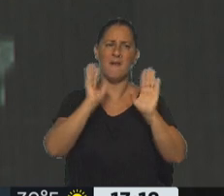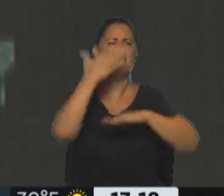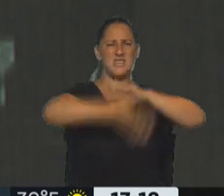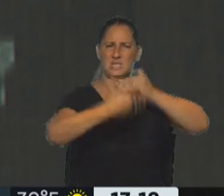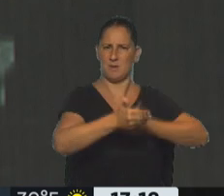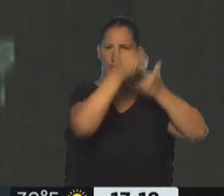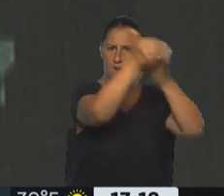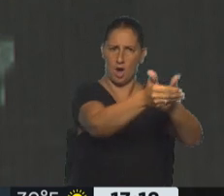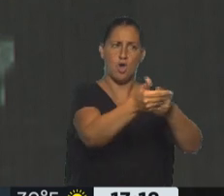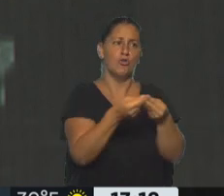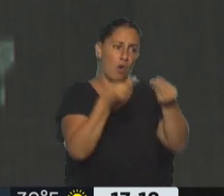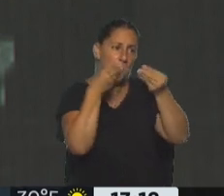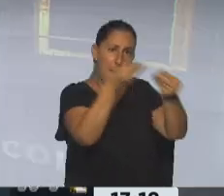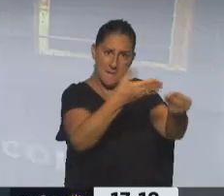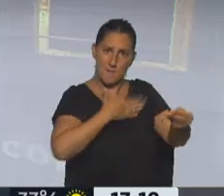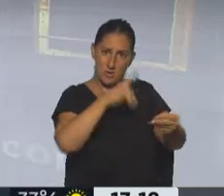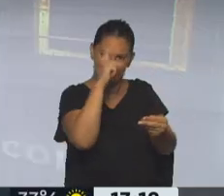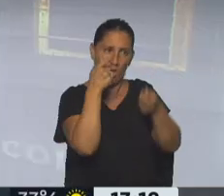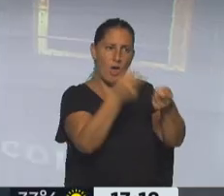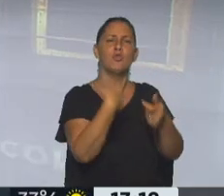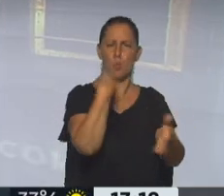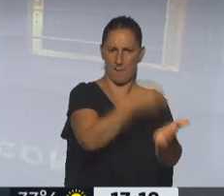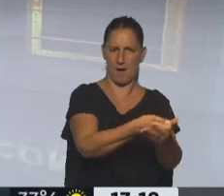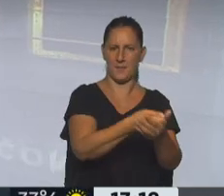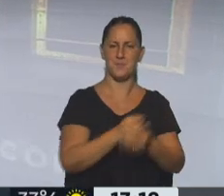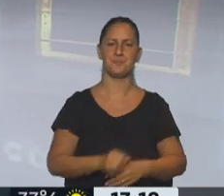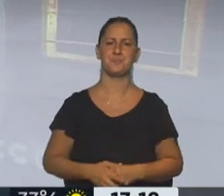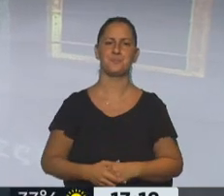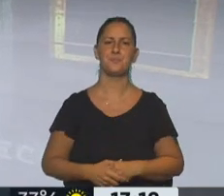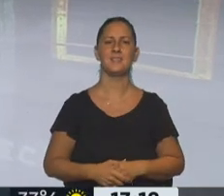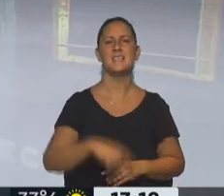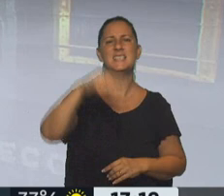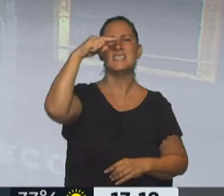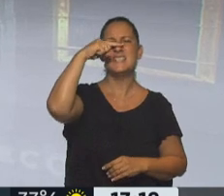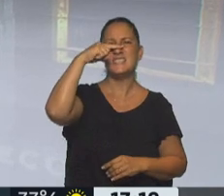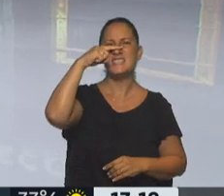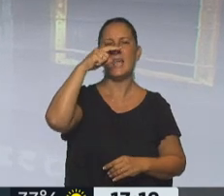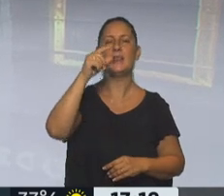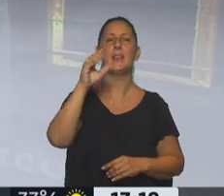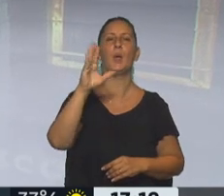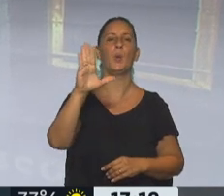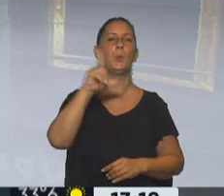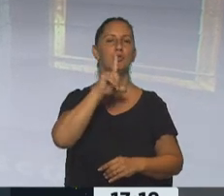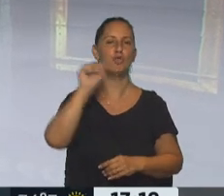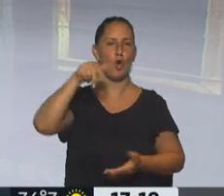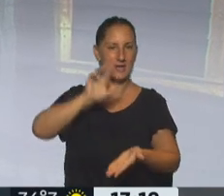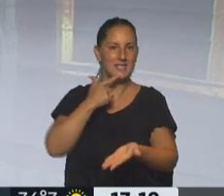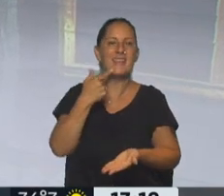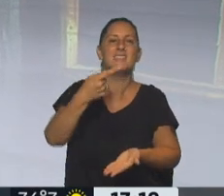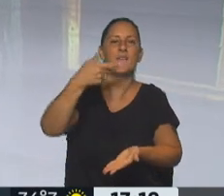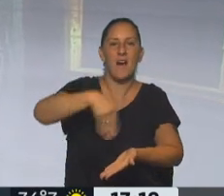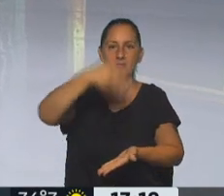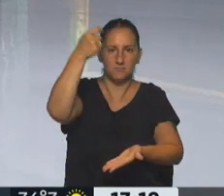papeles del estado y yo te los voy a pagar cómo se compone la deuda de los famosos 7 billones que se dice que vencen con una especie de